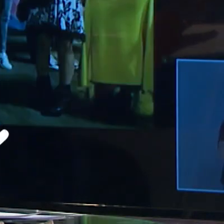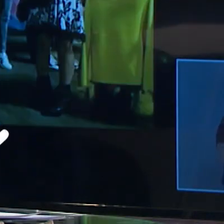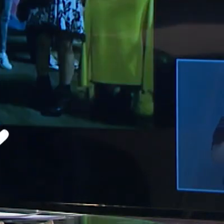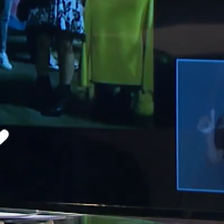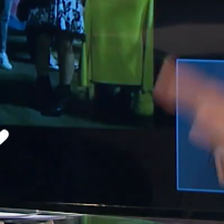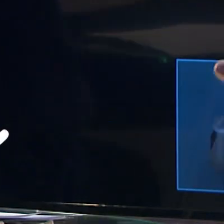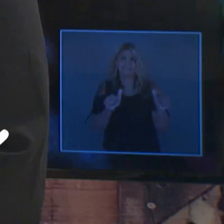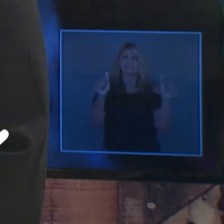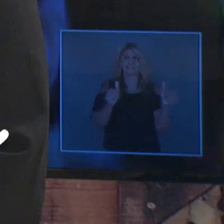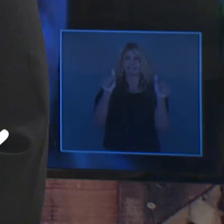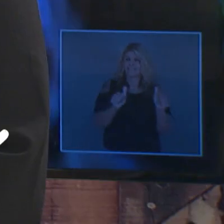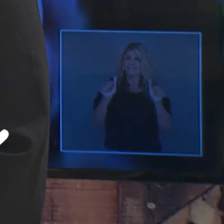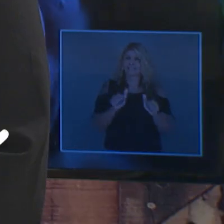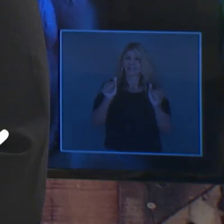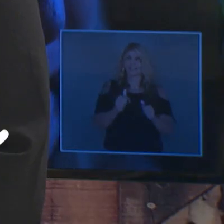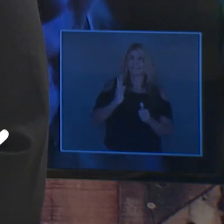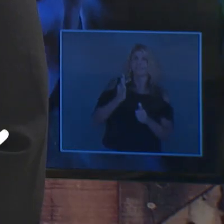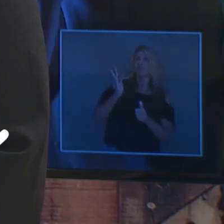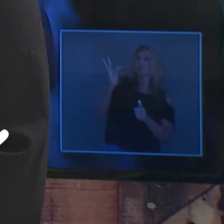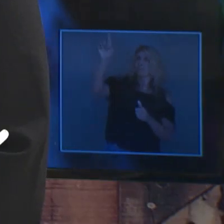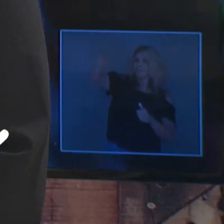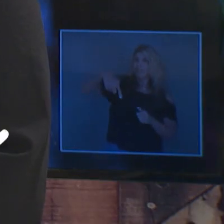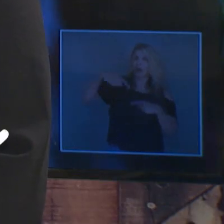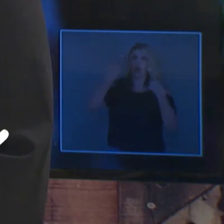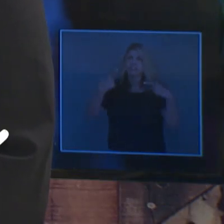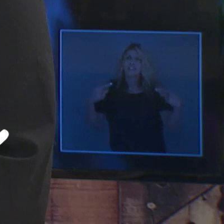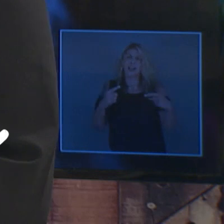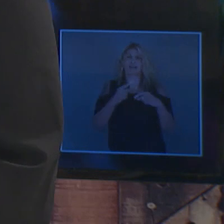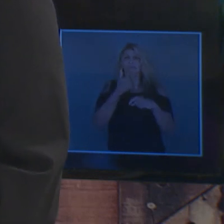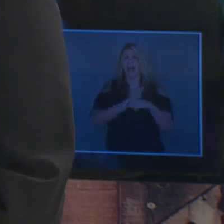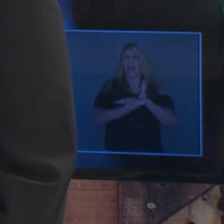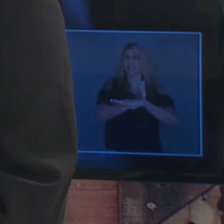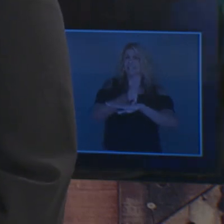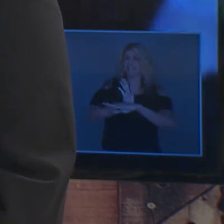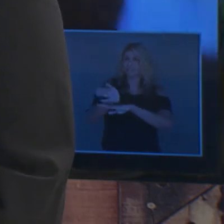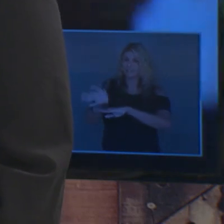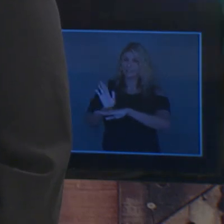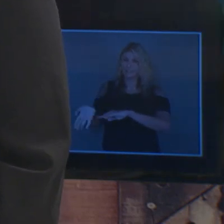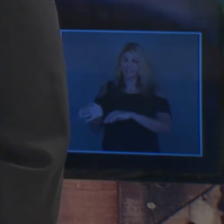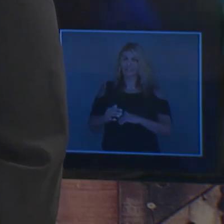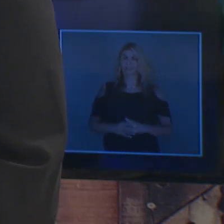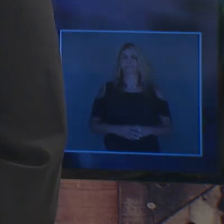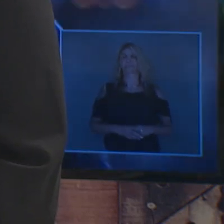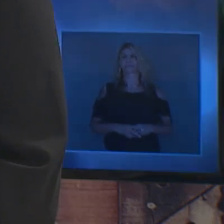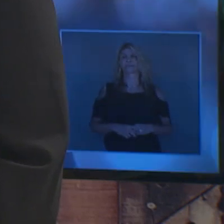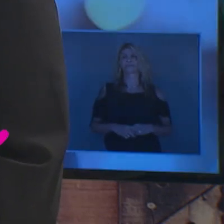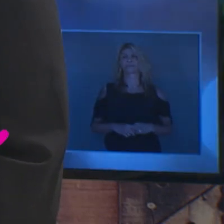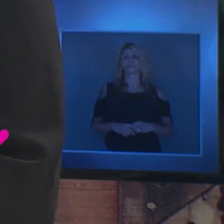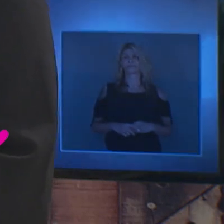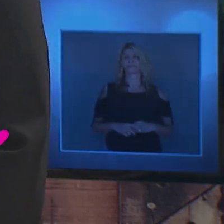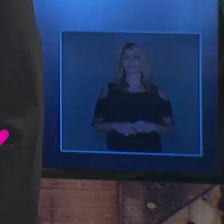pero no vamos a a no sacar de por medio que justamente el decreto reglamentario fue en el 2019